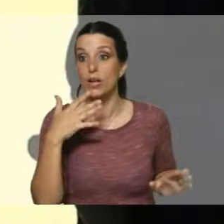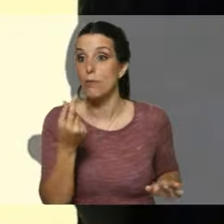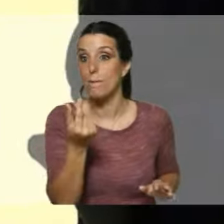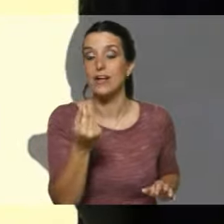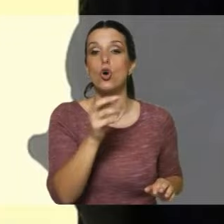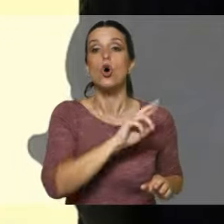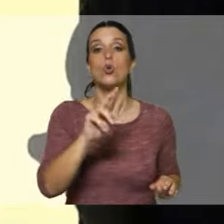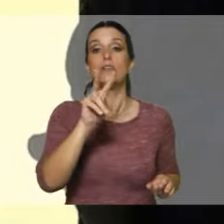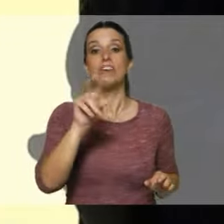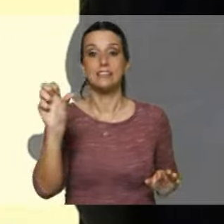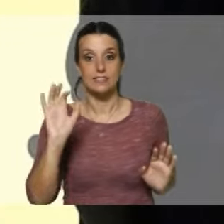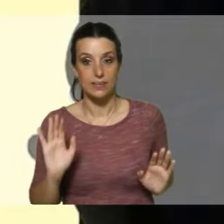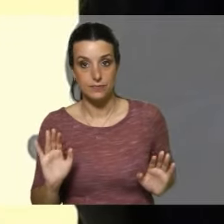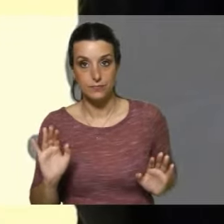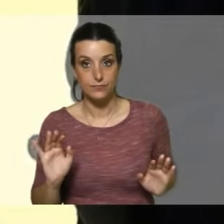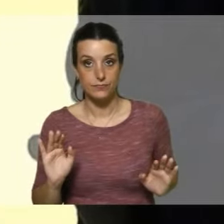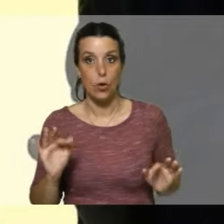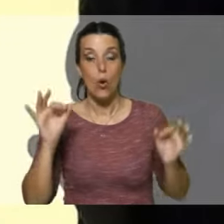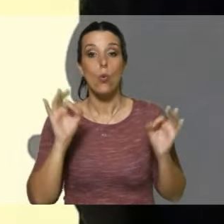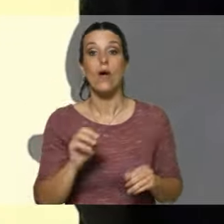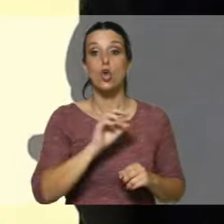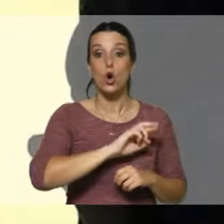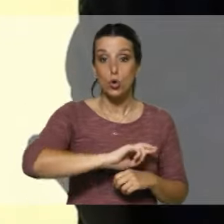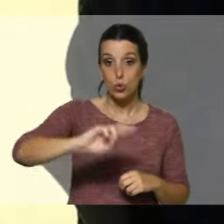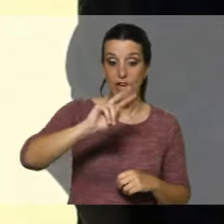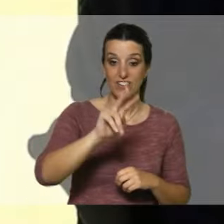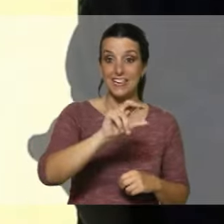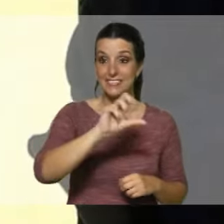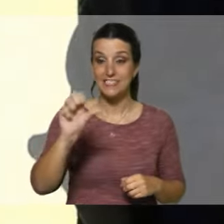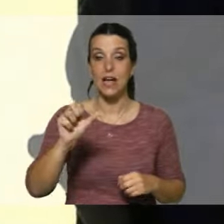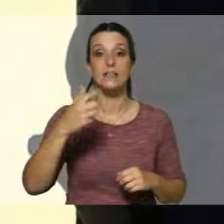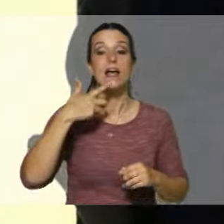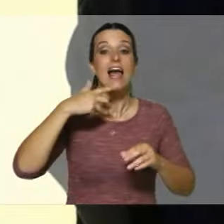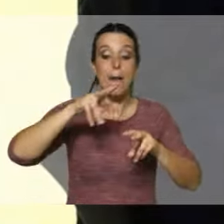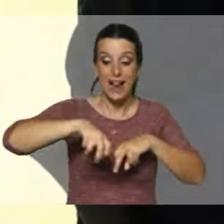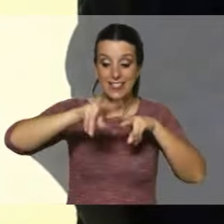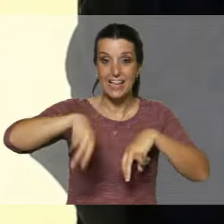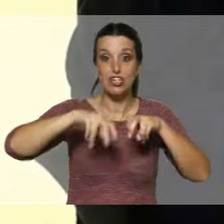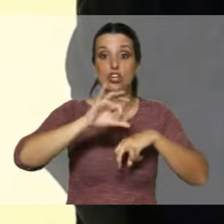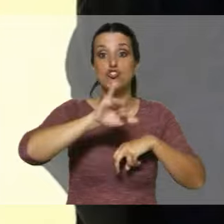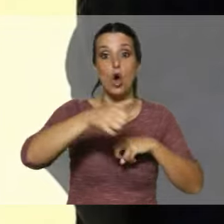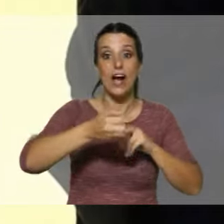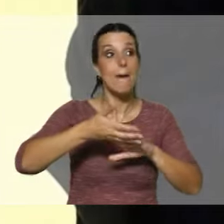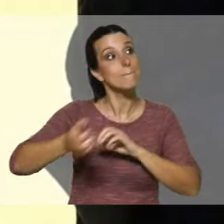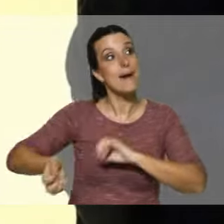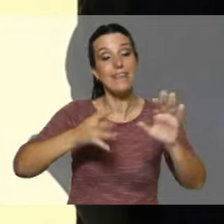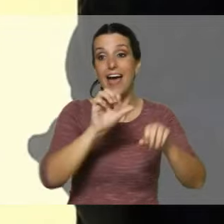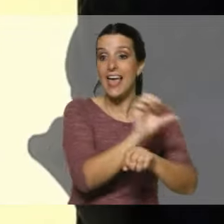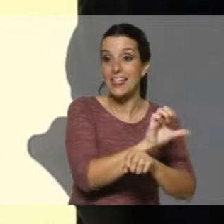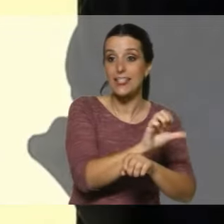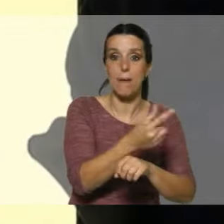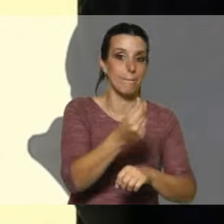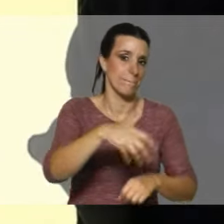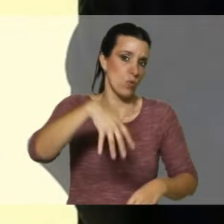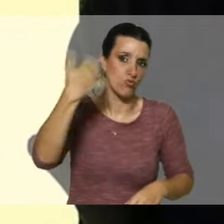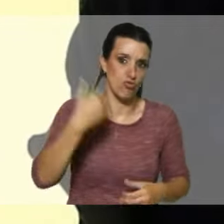ruta 26 cuando en la ruta 26 las plantaciones de soja empiezan a ir hacia el este es que la soja vale